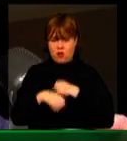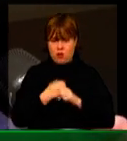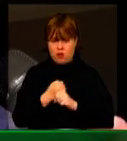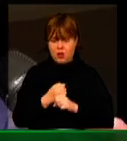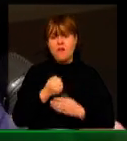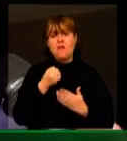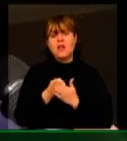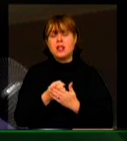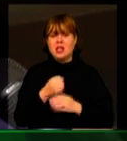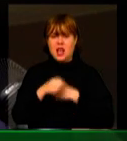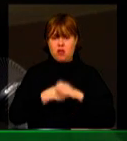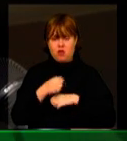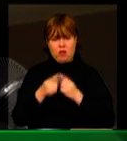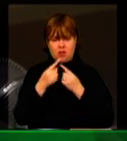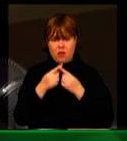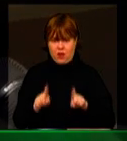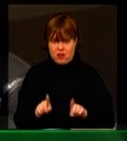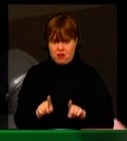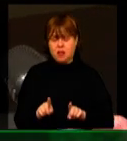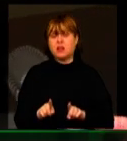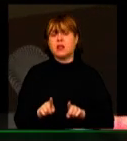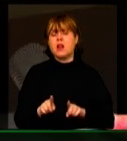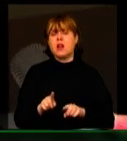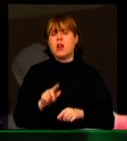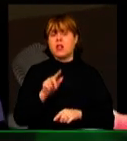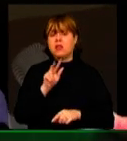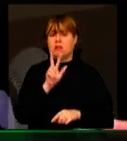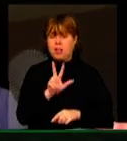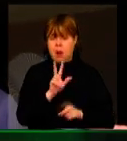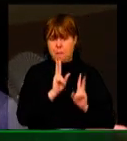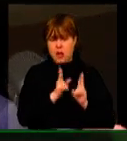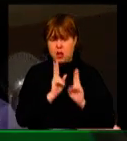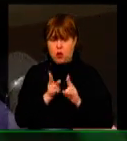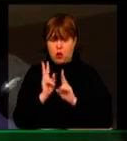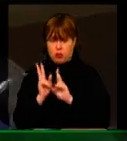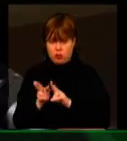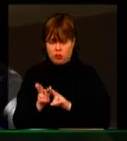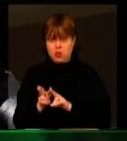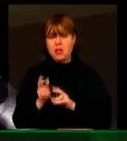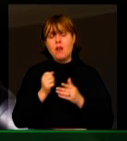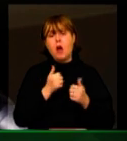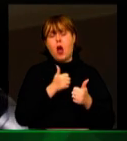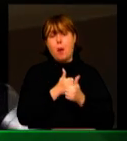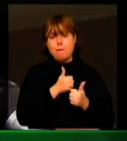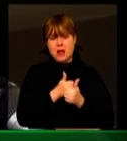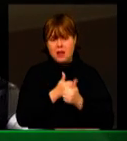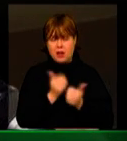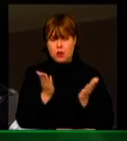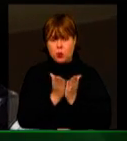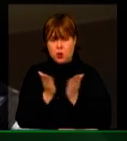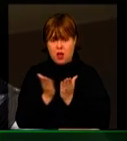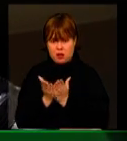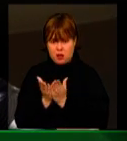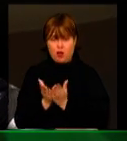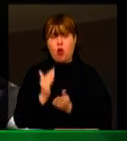manera diferente, como lo hicimos el año pasado, con tres periodos en donde vamos a acompañar a los estudiantes con